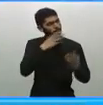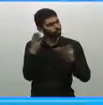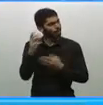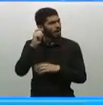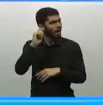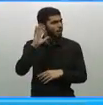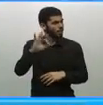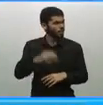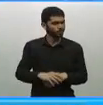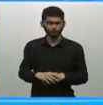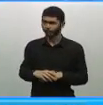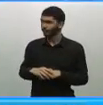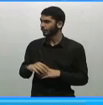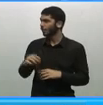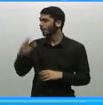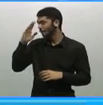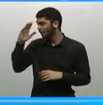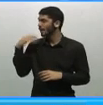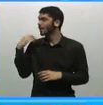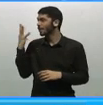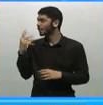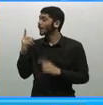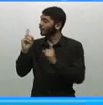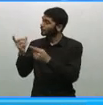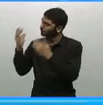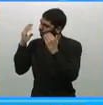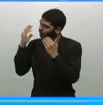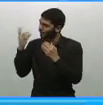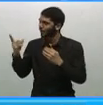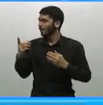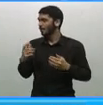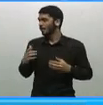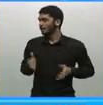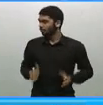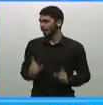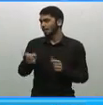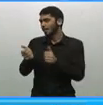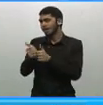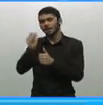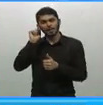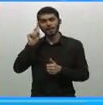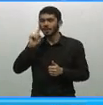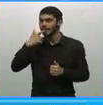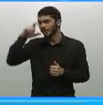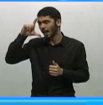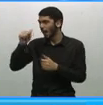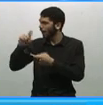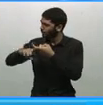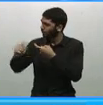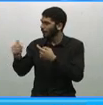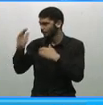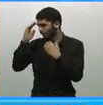Fernando Te saluda Luciana rubisa y yo También aprovecho para felicitarte por la paternidad a vos y por supuesto a Gisel hacer extensivo ese saludo y